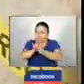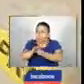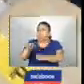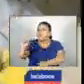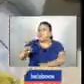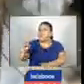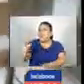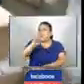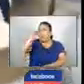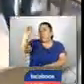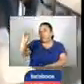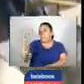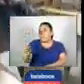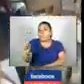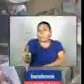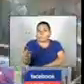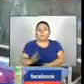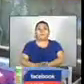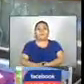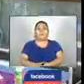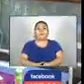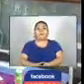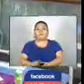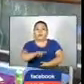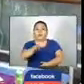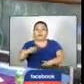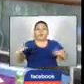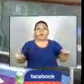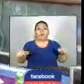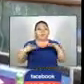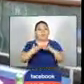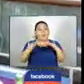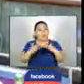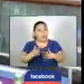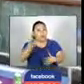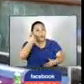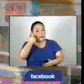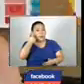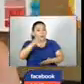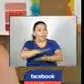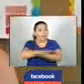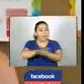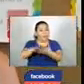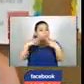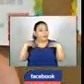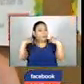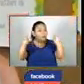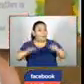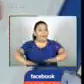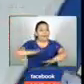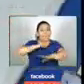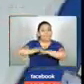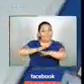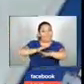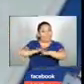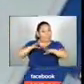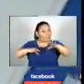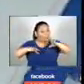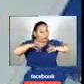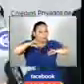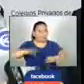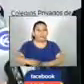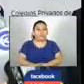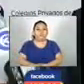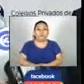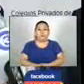porcentaje mínimo el que ha adquirido el virus y que también se han implementado las medidas necesarias para cortar la cadena de transmisión.